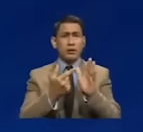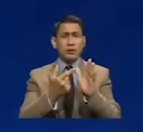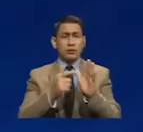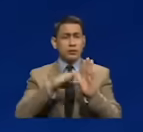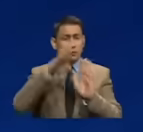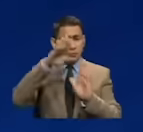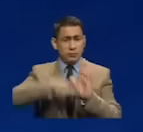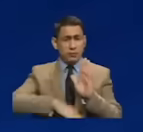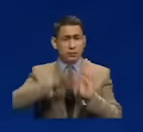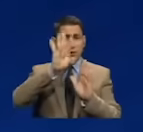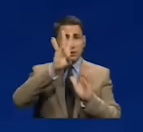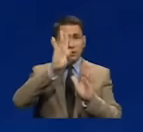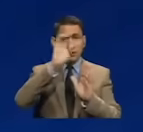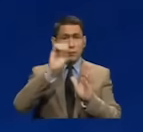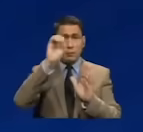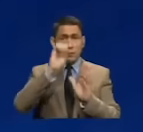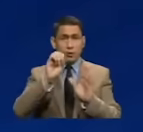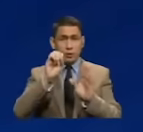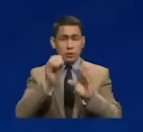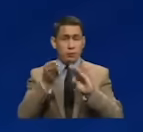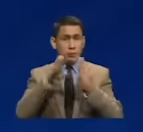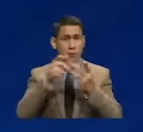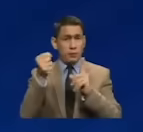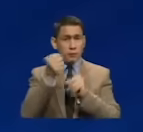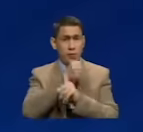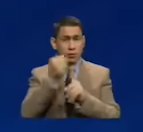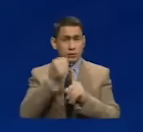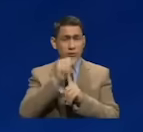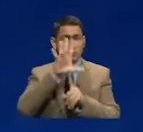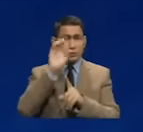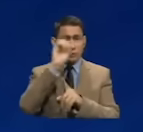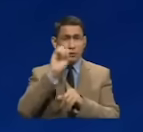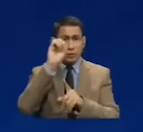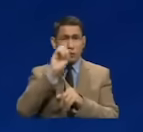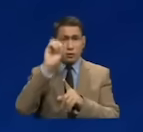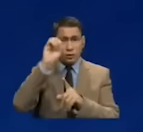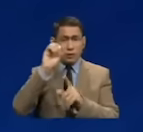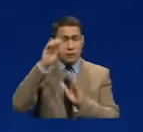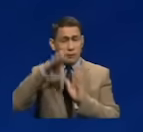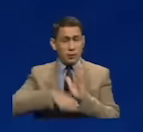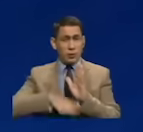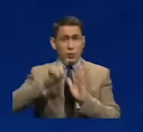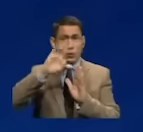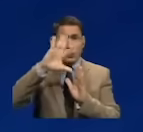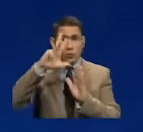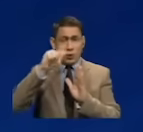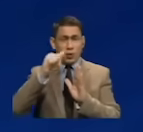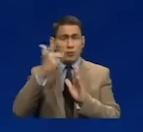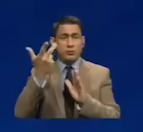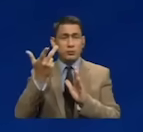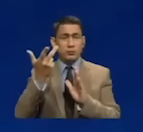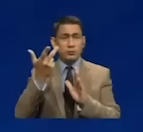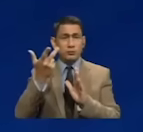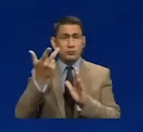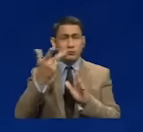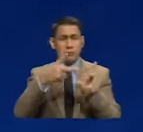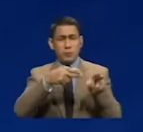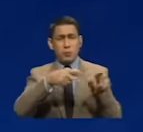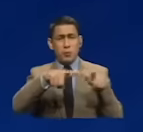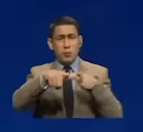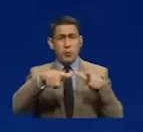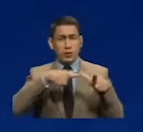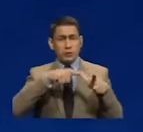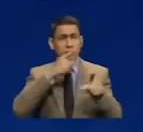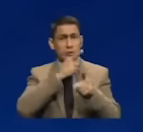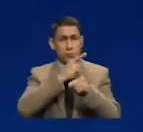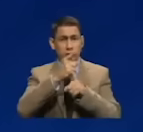más del 70% de muertes violentas, 50% menos de robos, de asaltos que normalmente se daban en ese sitio. Eso quiere decir que